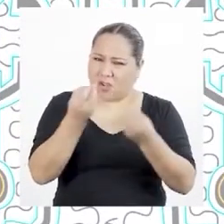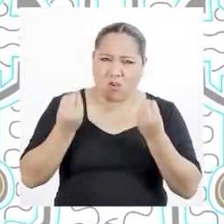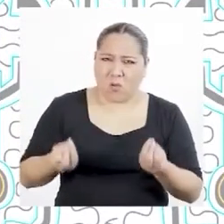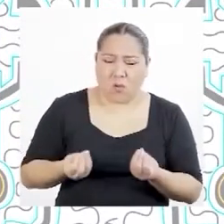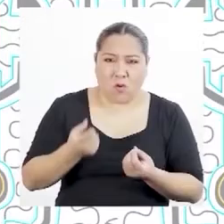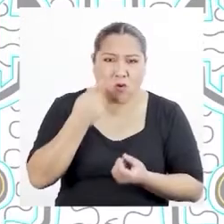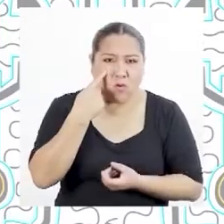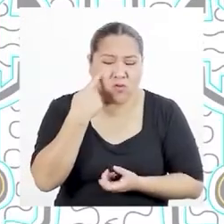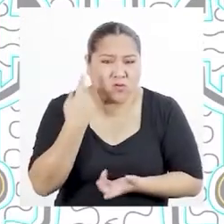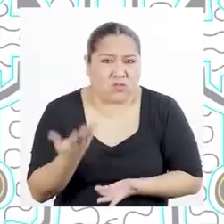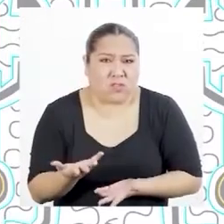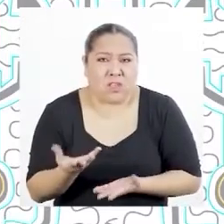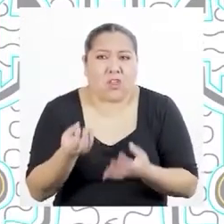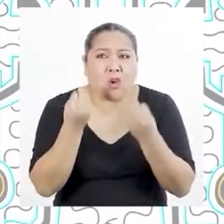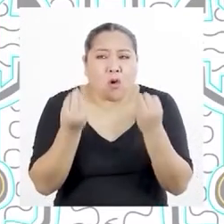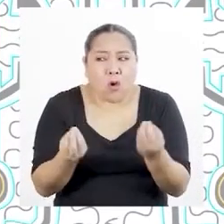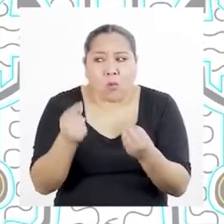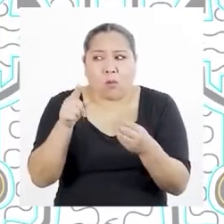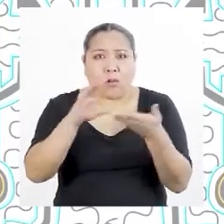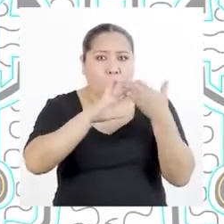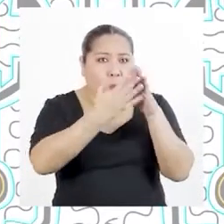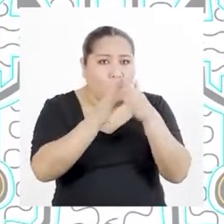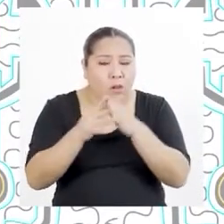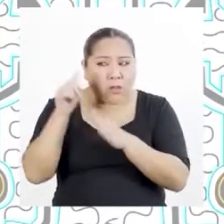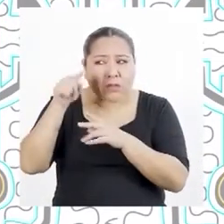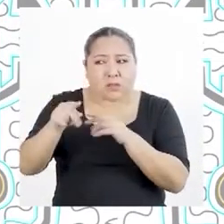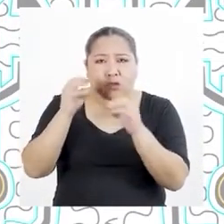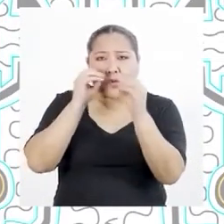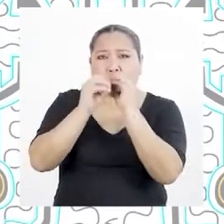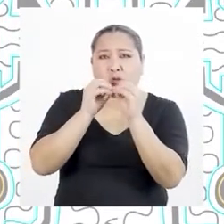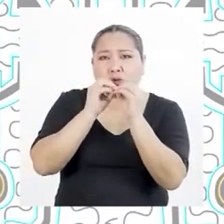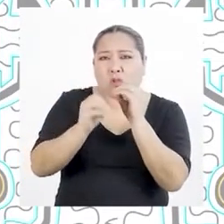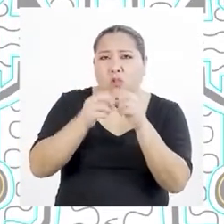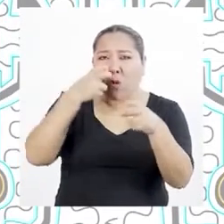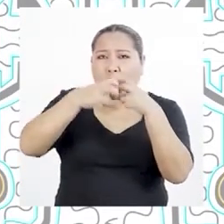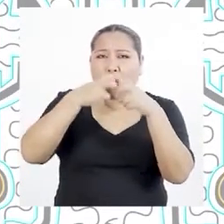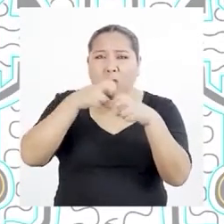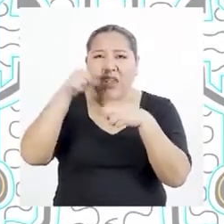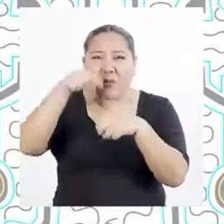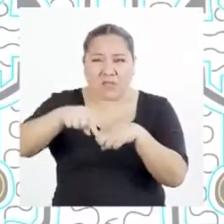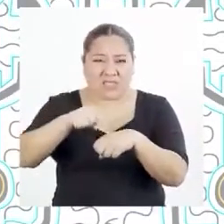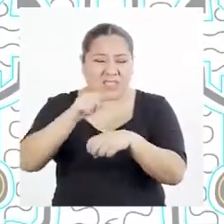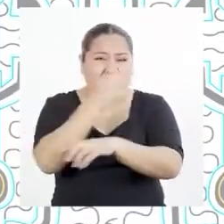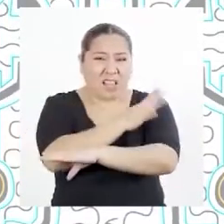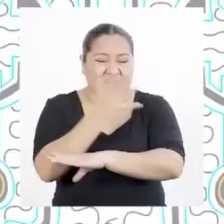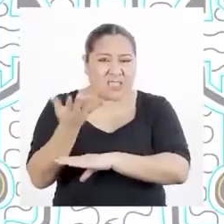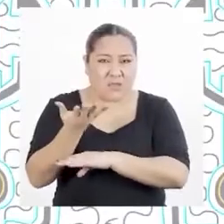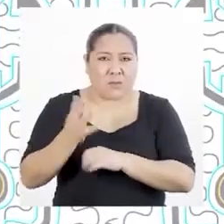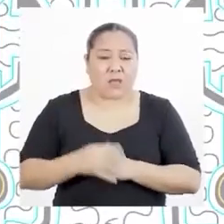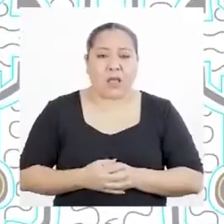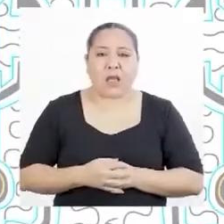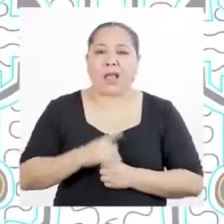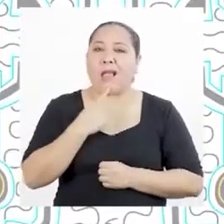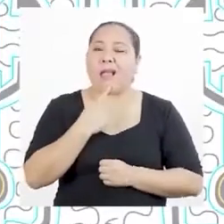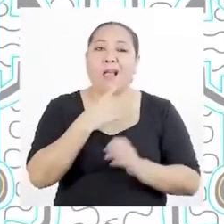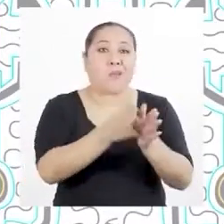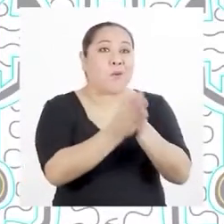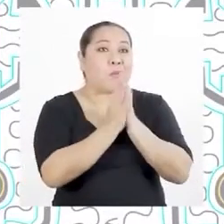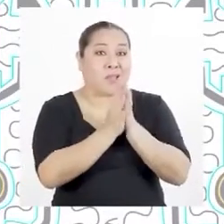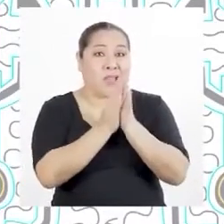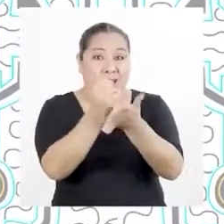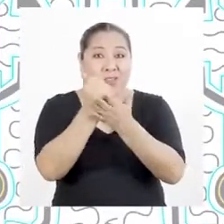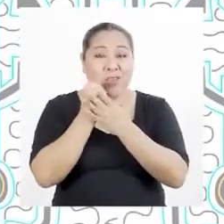podremos hacer para saber de qué manera los pobladores enfrentan los fenómenos naturales de la selva? ¡Y yo puedo pedirle ayuda al